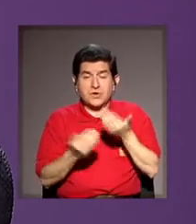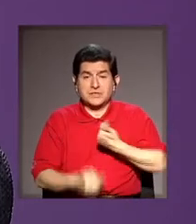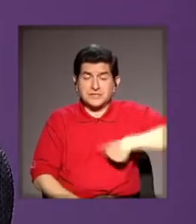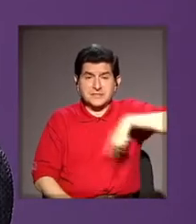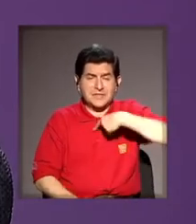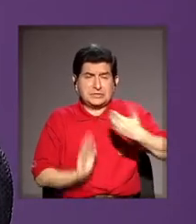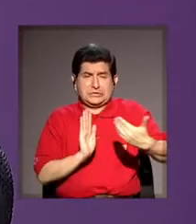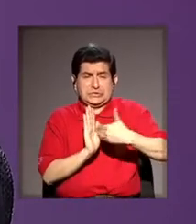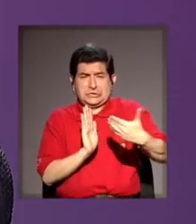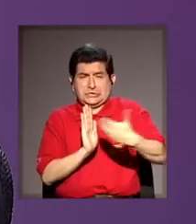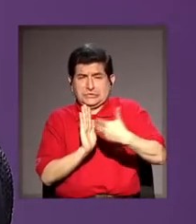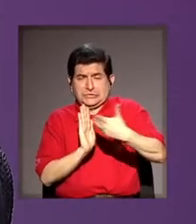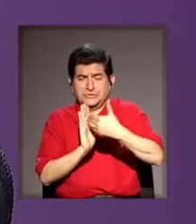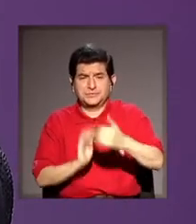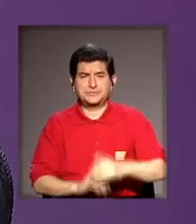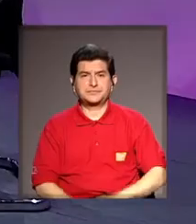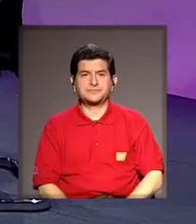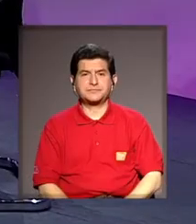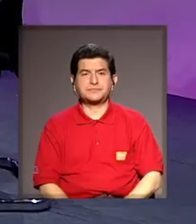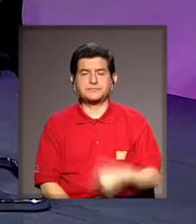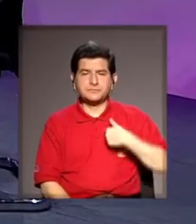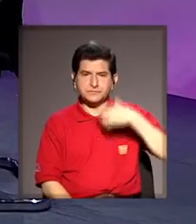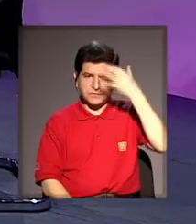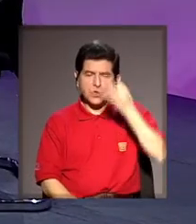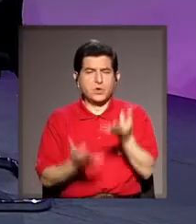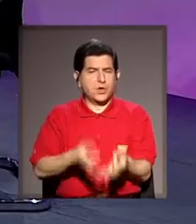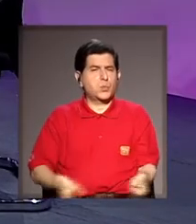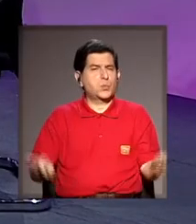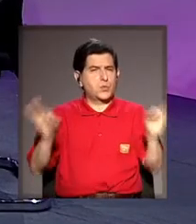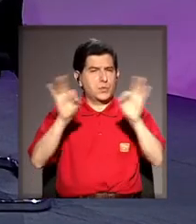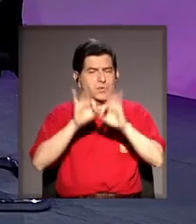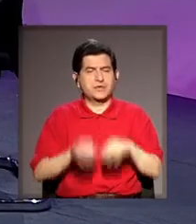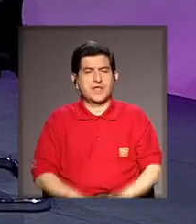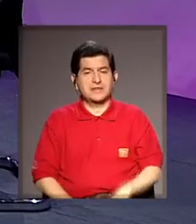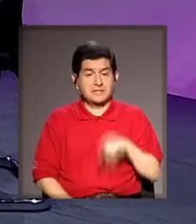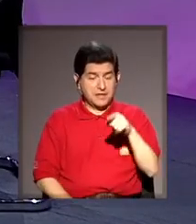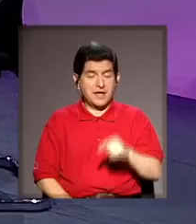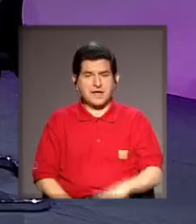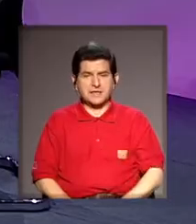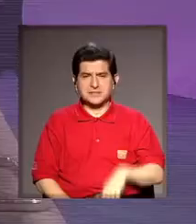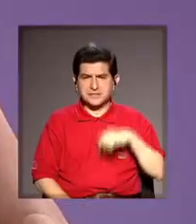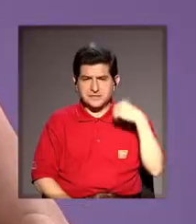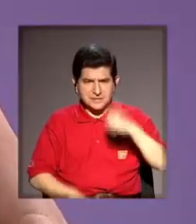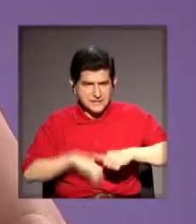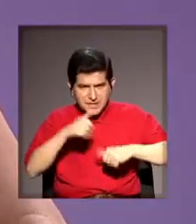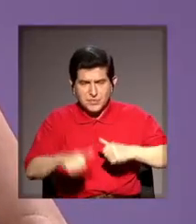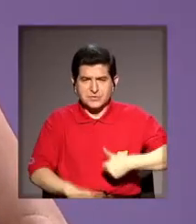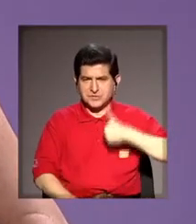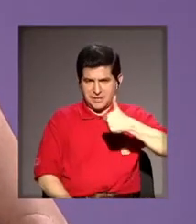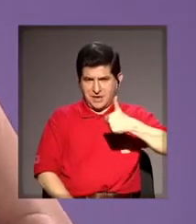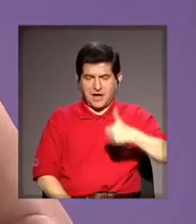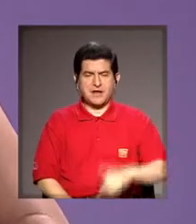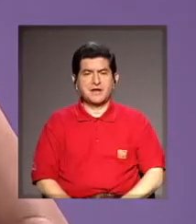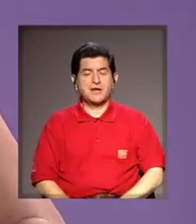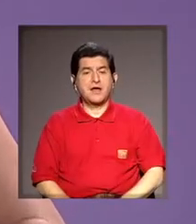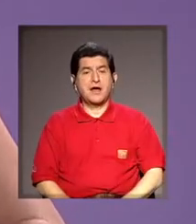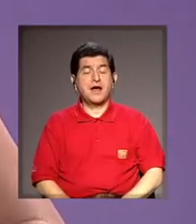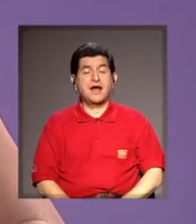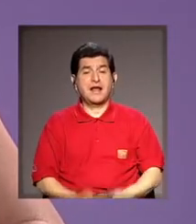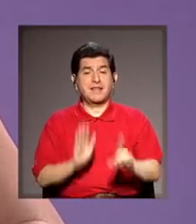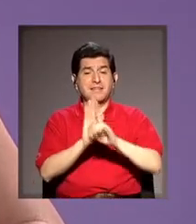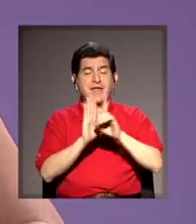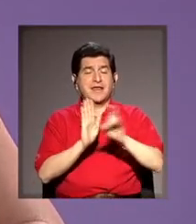huracán yo creo que es como una cosa muy importante es que este logro lo que garantiza así de manera más vital es el derecho a la